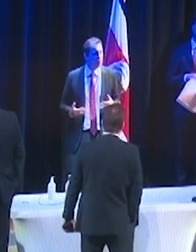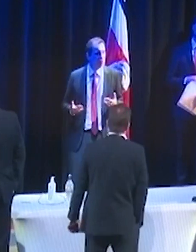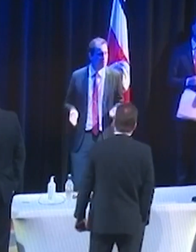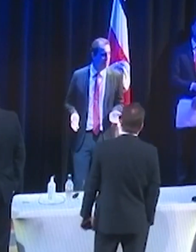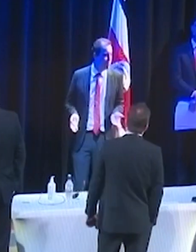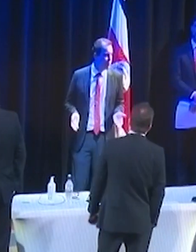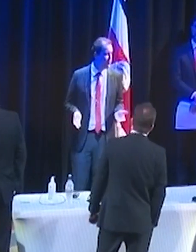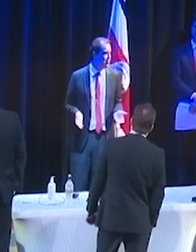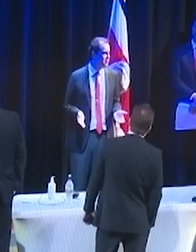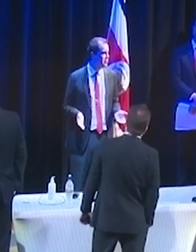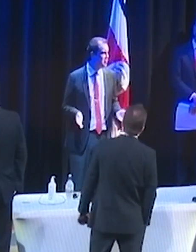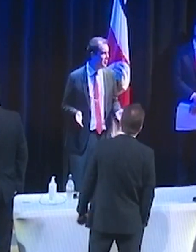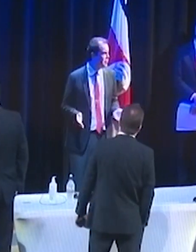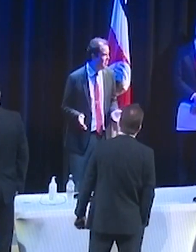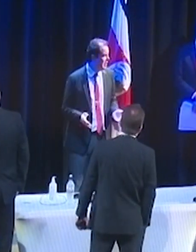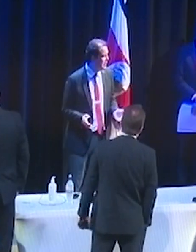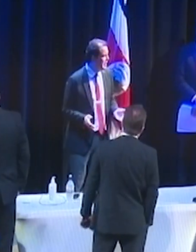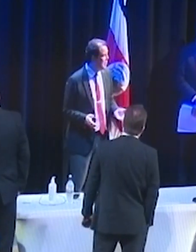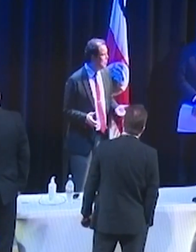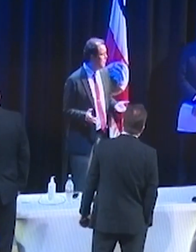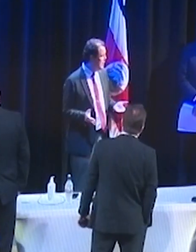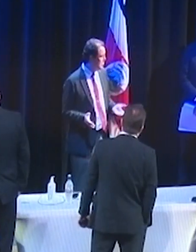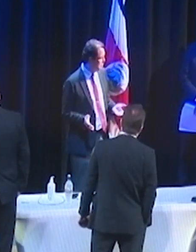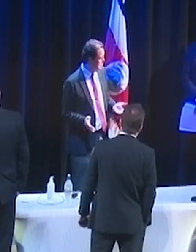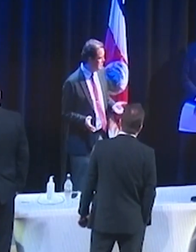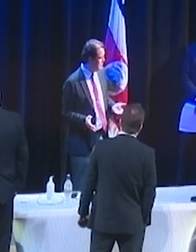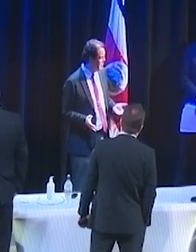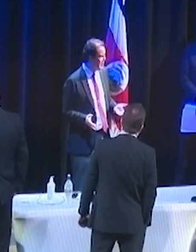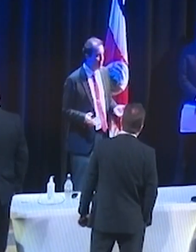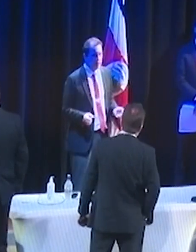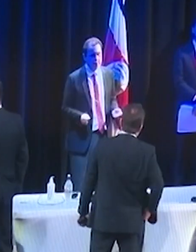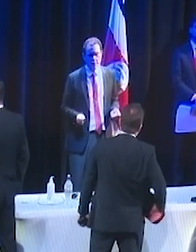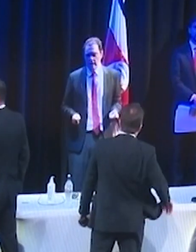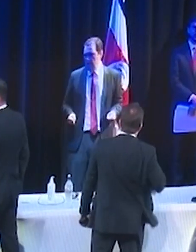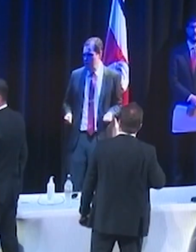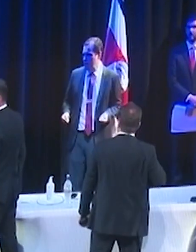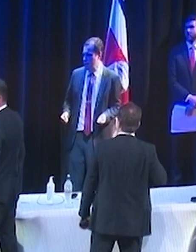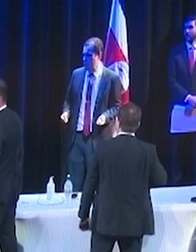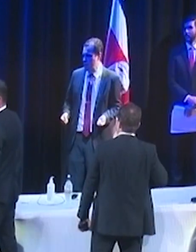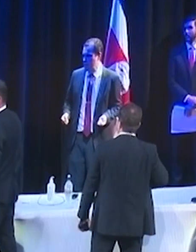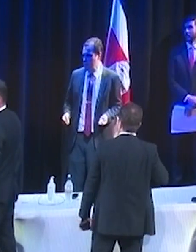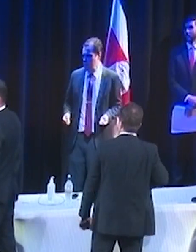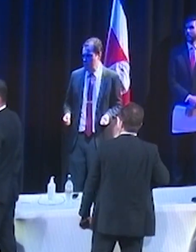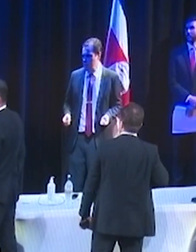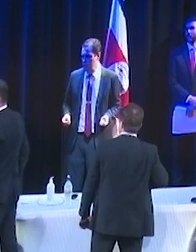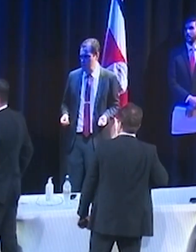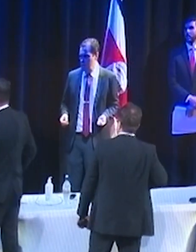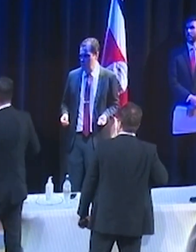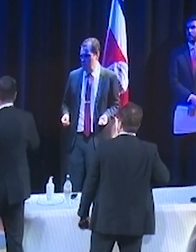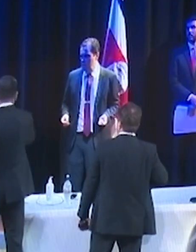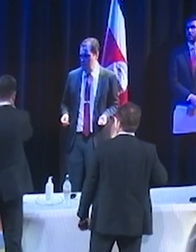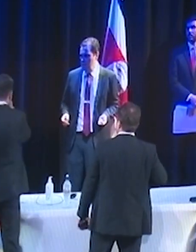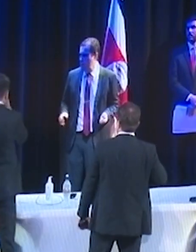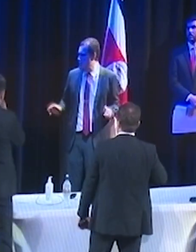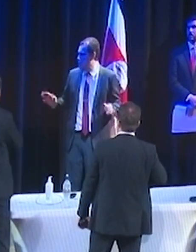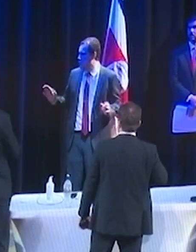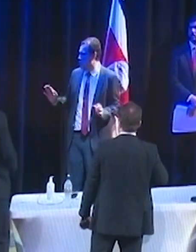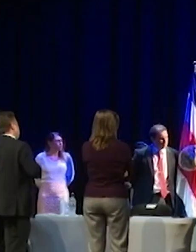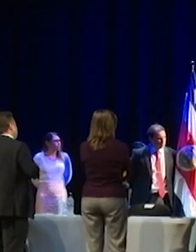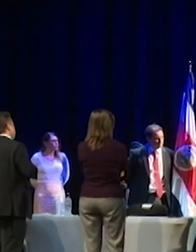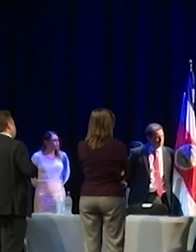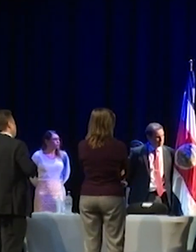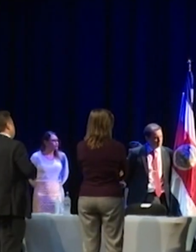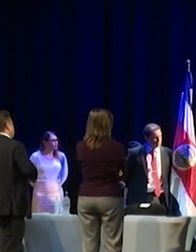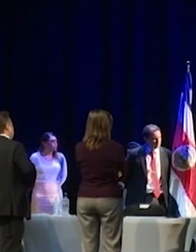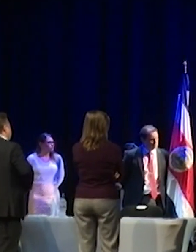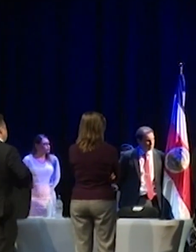el Partido Unidad Social Cristiana y el Partido Restauración Nacional. Por un lado, el diputado social cristiano Pablo Heriberto Abarca plantea la necesidad de